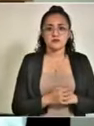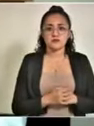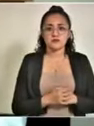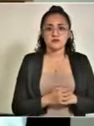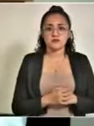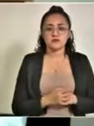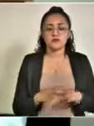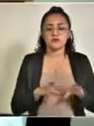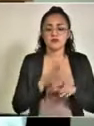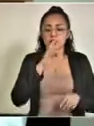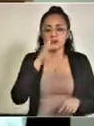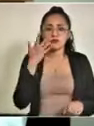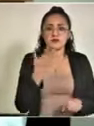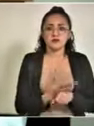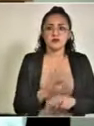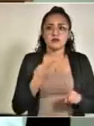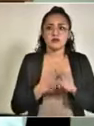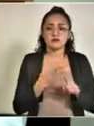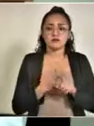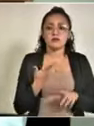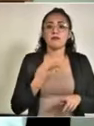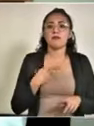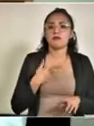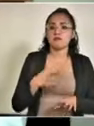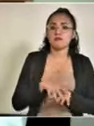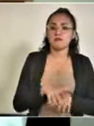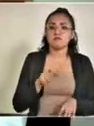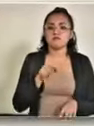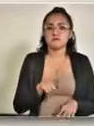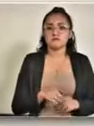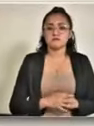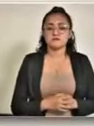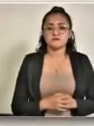determinar las responsabilidades de los involucrados.